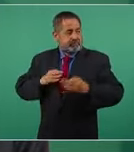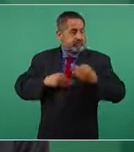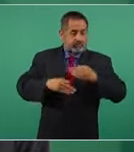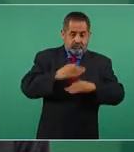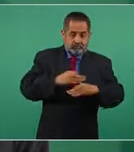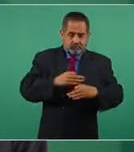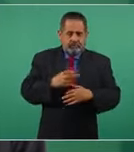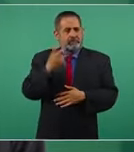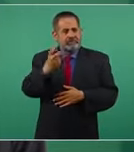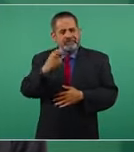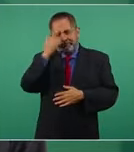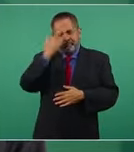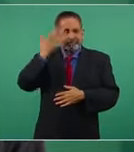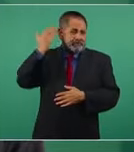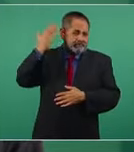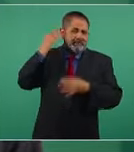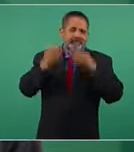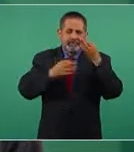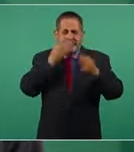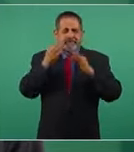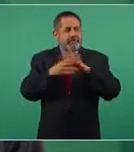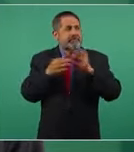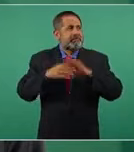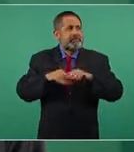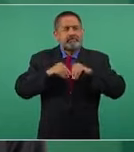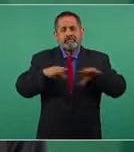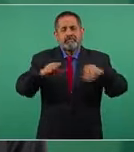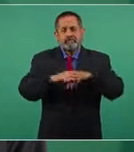de campaña de hace